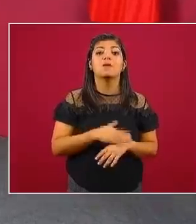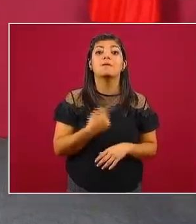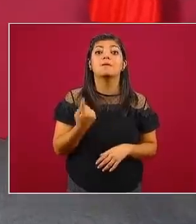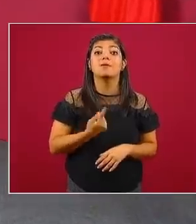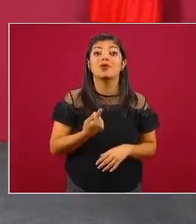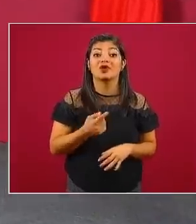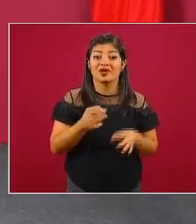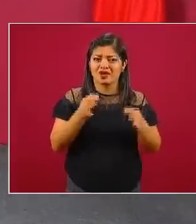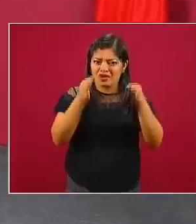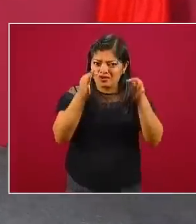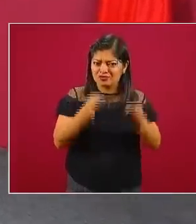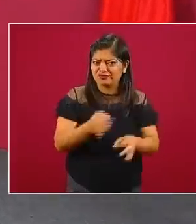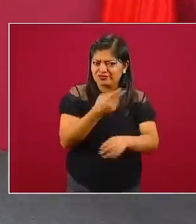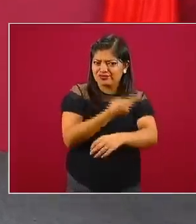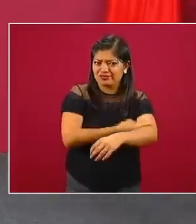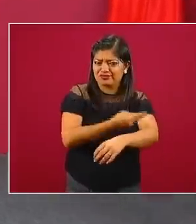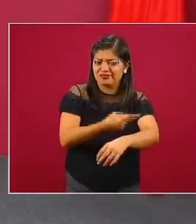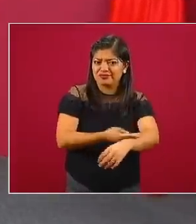legítimo,